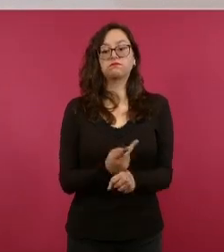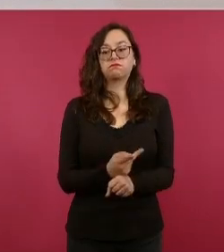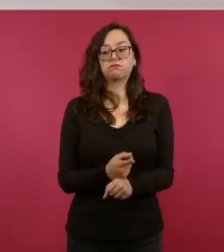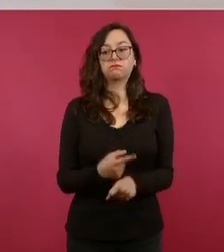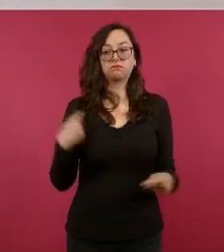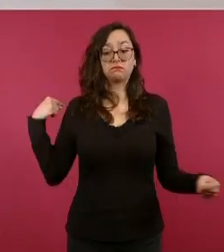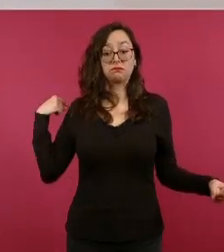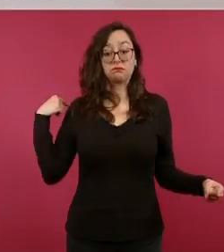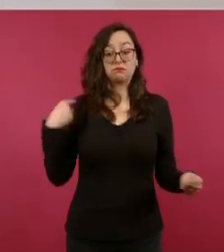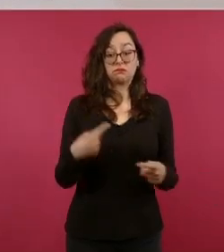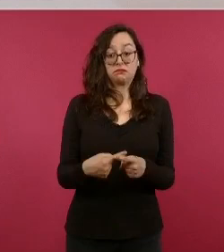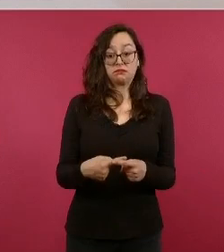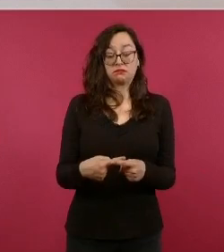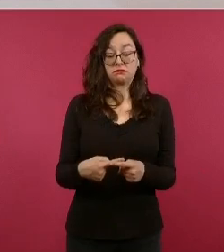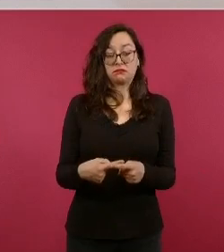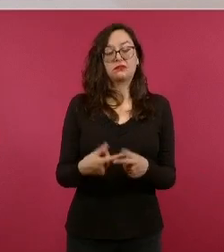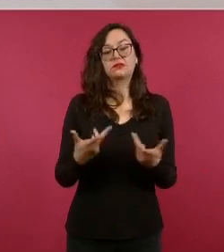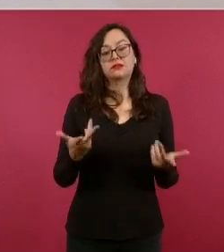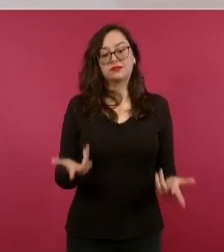enfrentamientos,